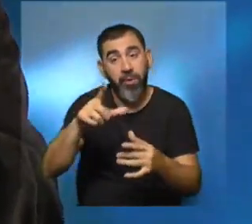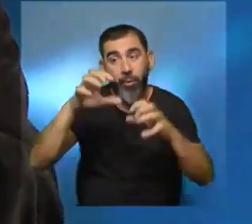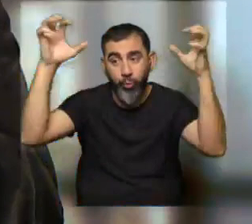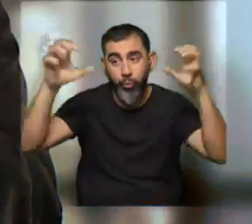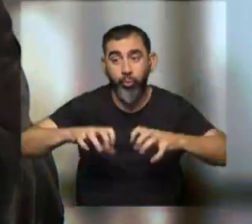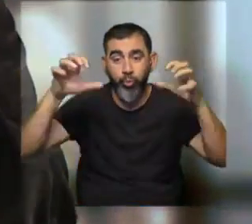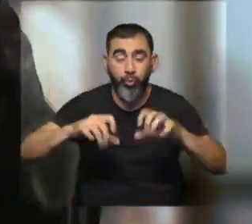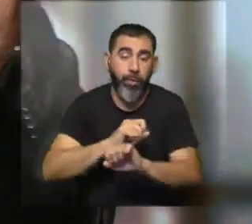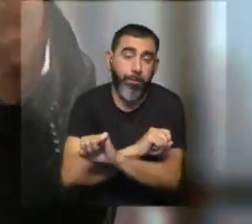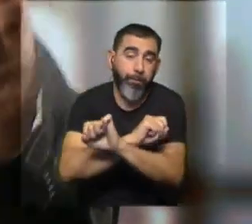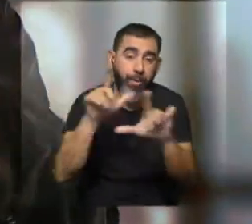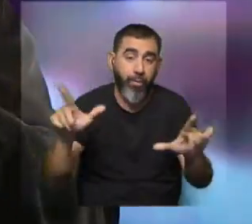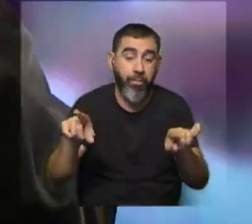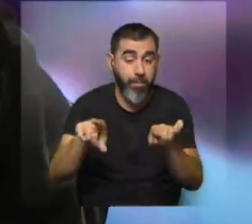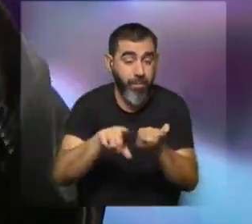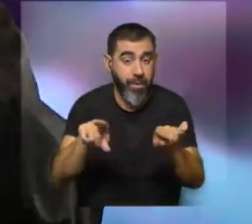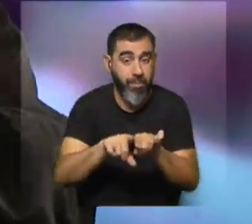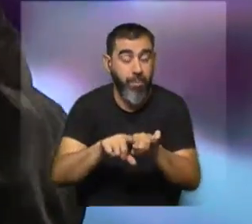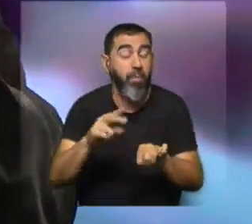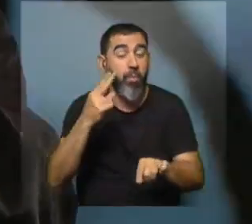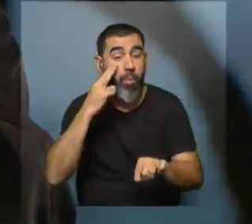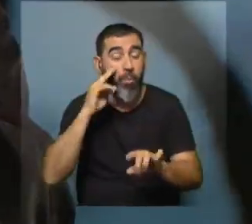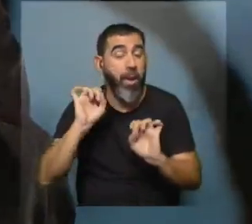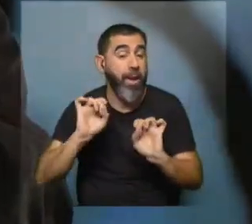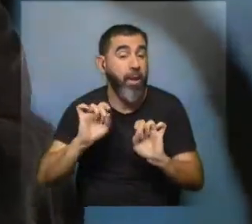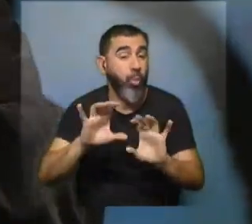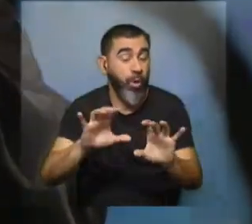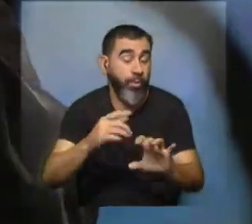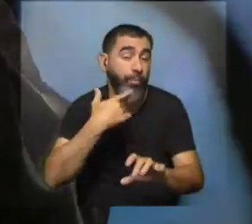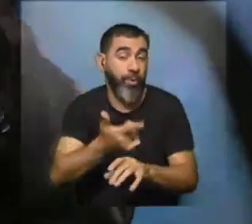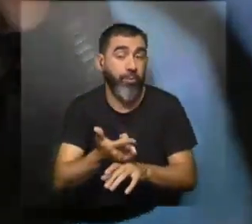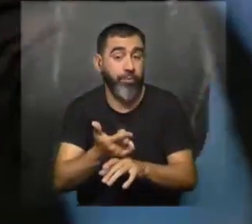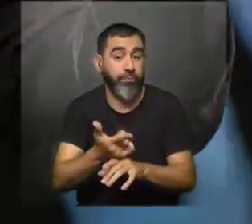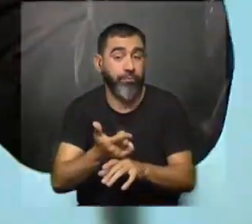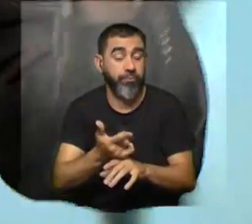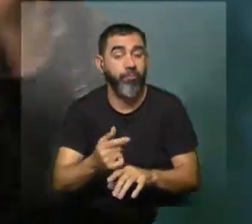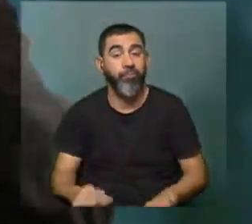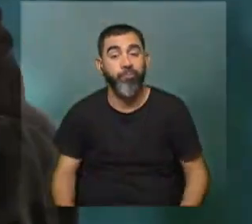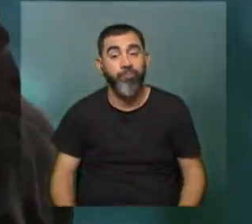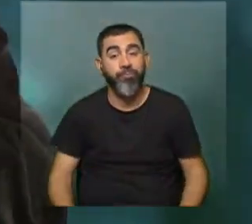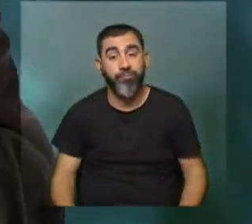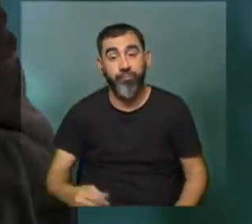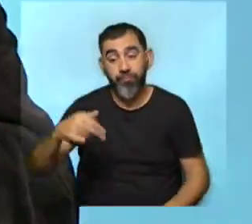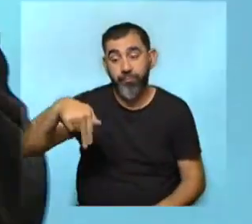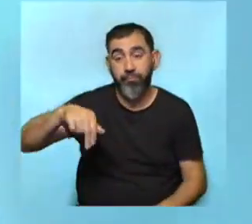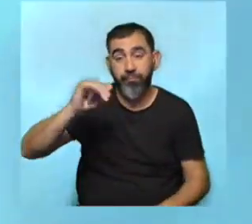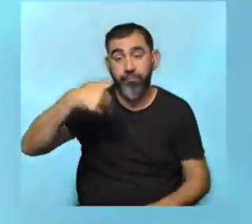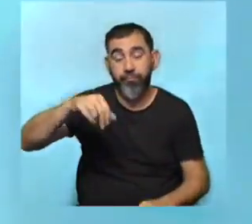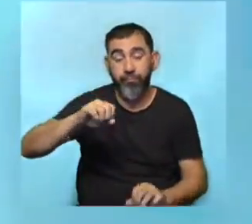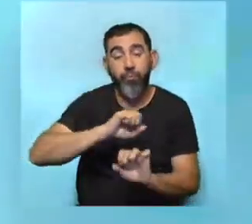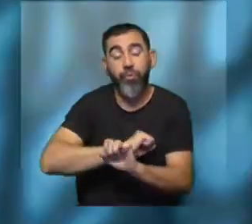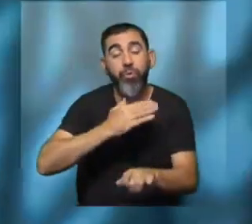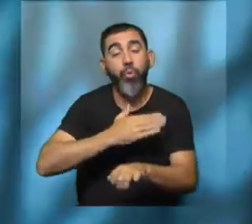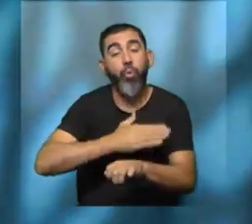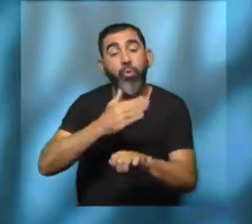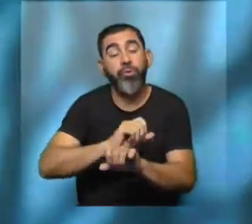lluvias. Entonces, la misma anomalía de circulación atmosférica causada por el Niño puede tener un impacto mayor